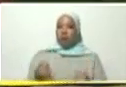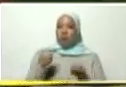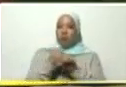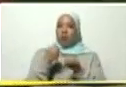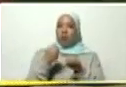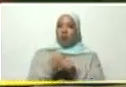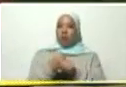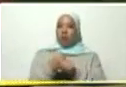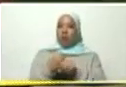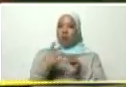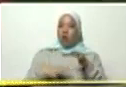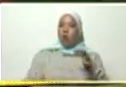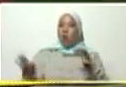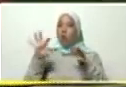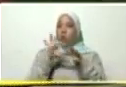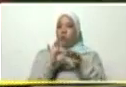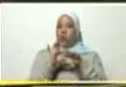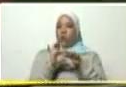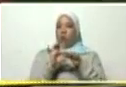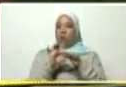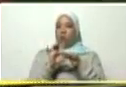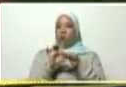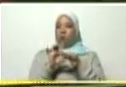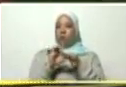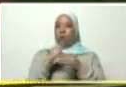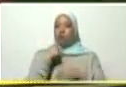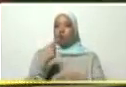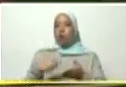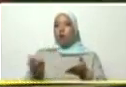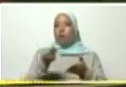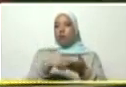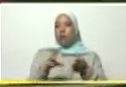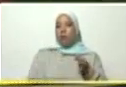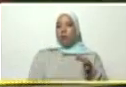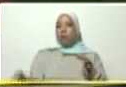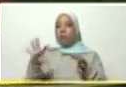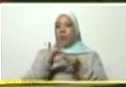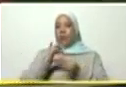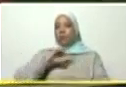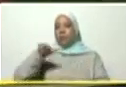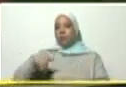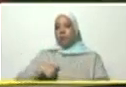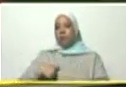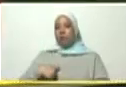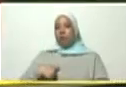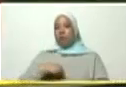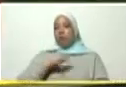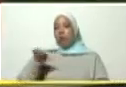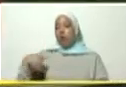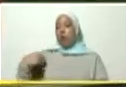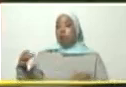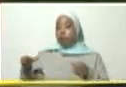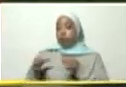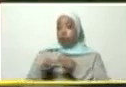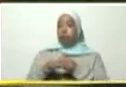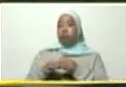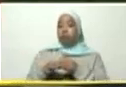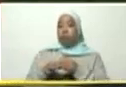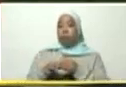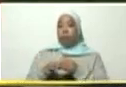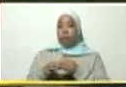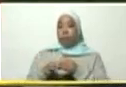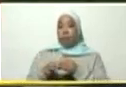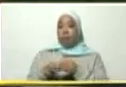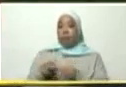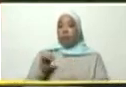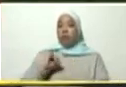en serio Unido yo lo vengo diciendo Nosotros sí somos un equipo Nosotros